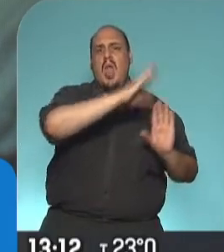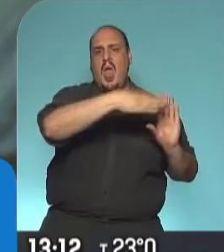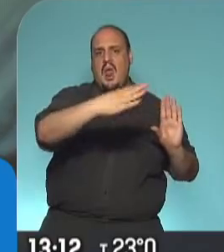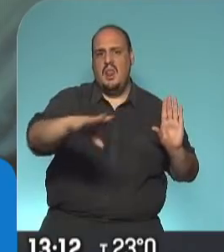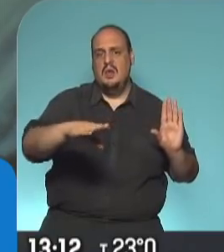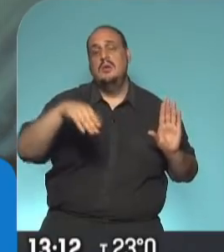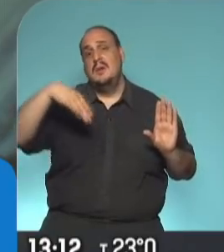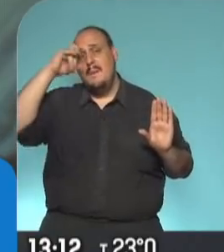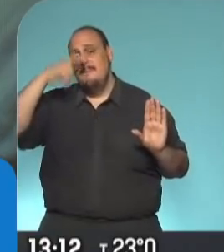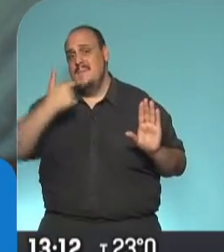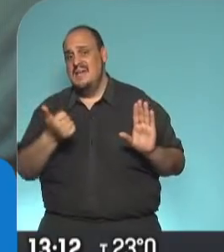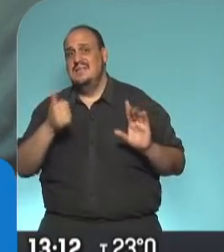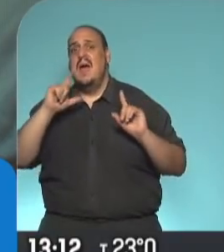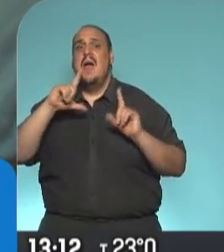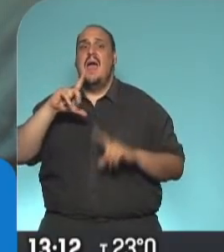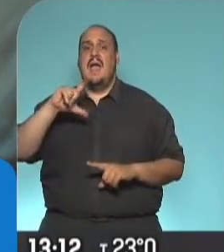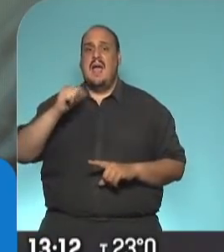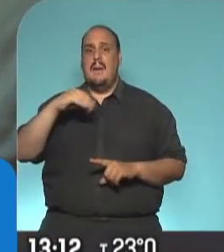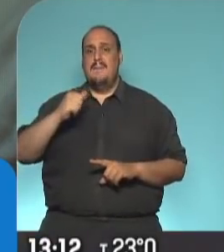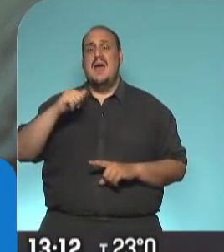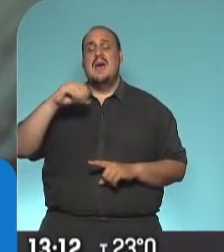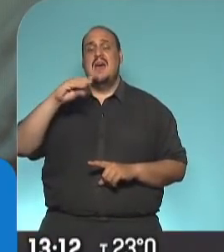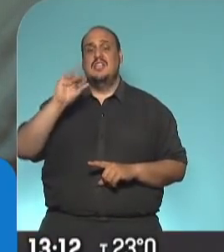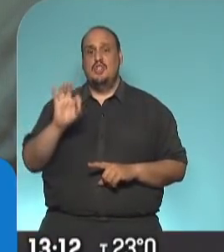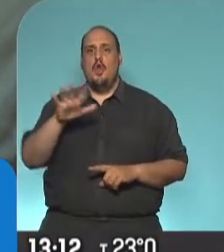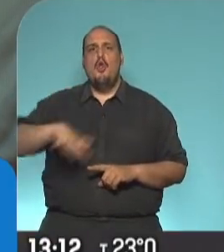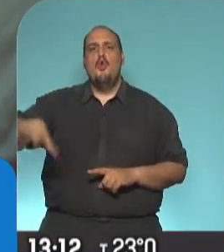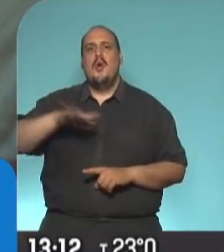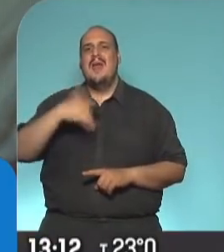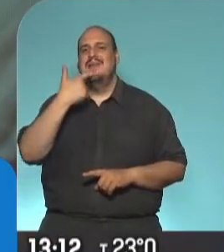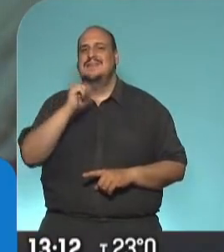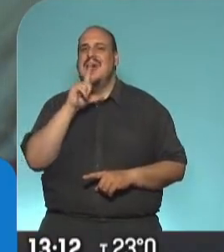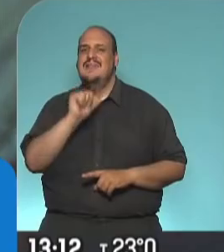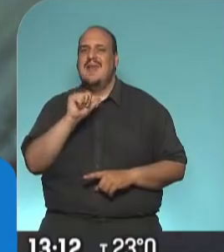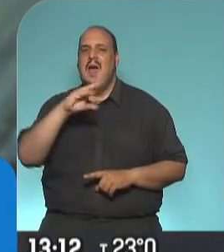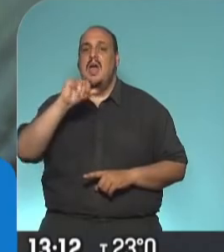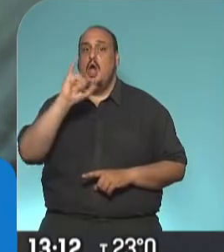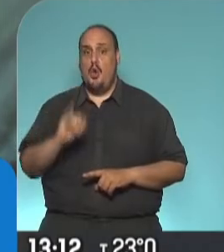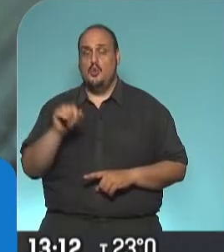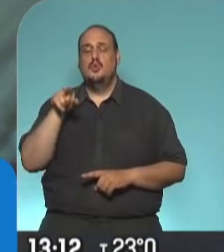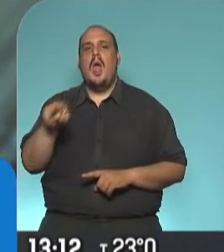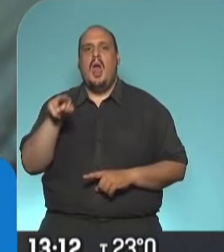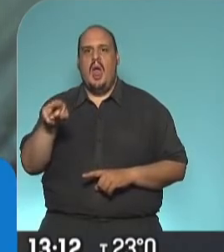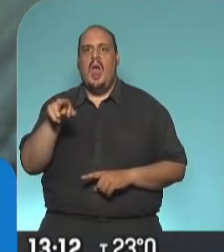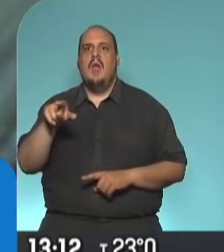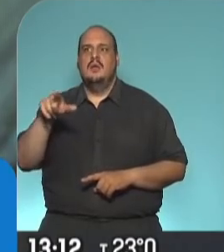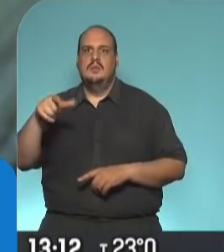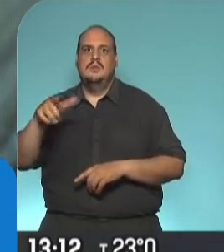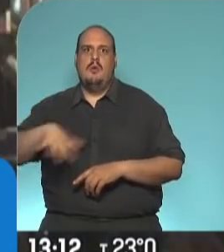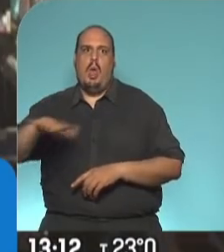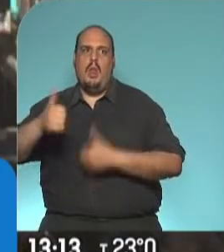de Mesa y también de Camacho lo hicieron en Santa Cruz. Ahí hay una decisión también territorial y política importante. Lo vemos en el siguiente